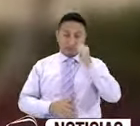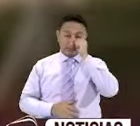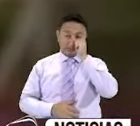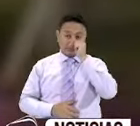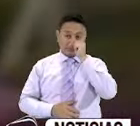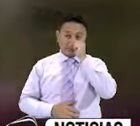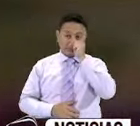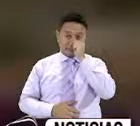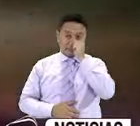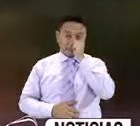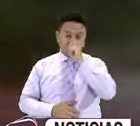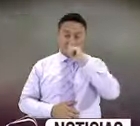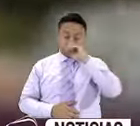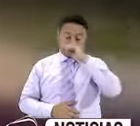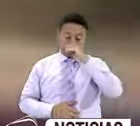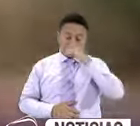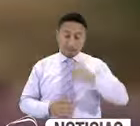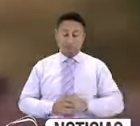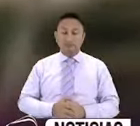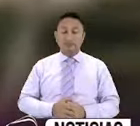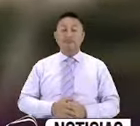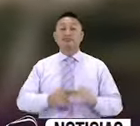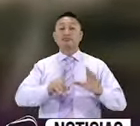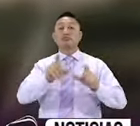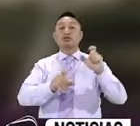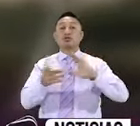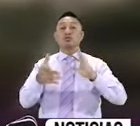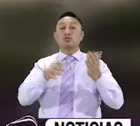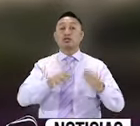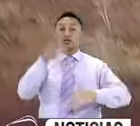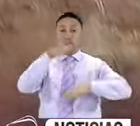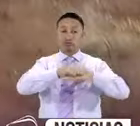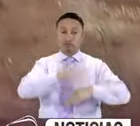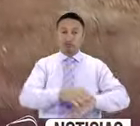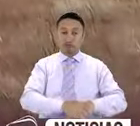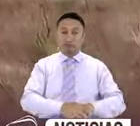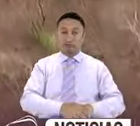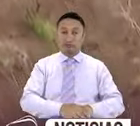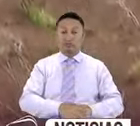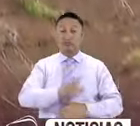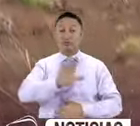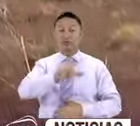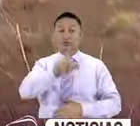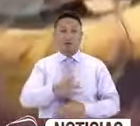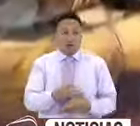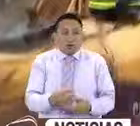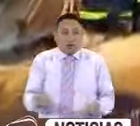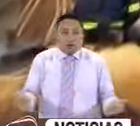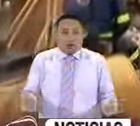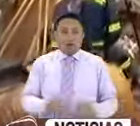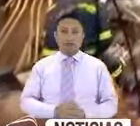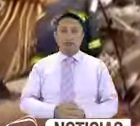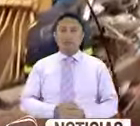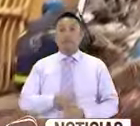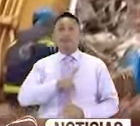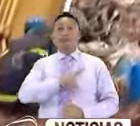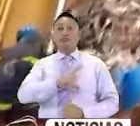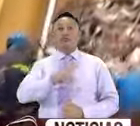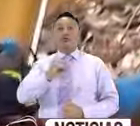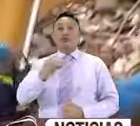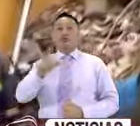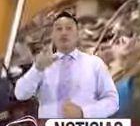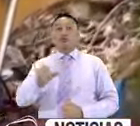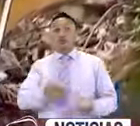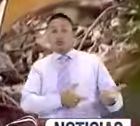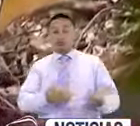colapsaron, acabando con la vida de 6 personas, mientras que 5 se encuentran desaparecidas. Cerca de 200 elementos, entre bomberos y